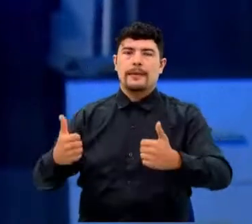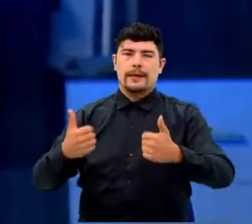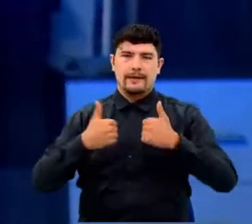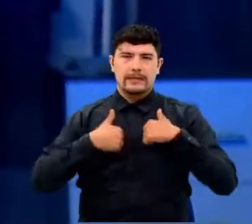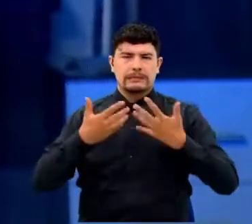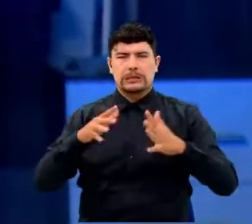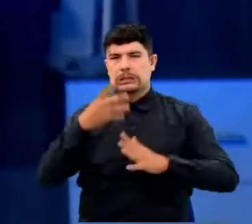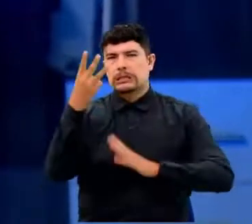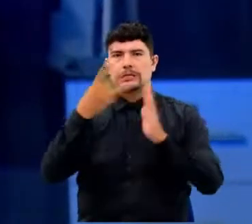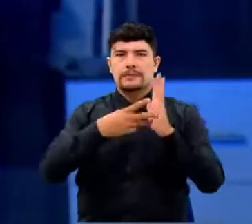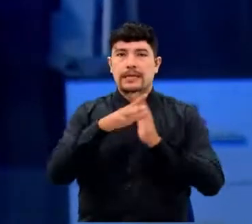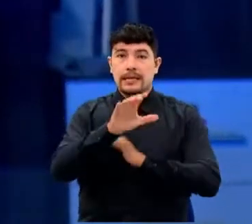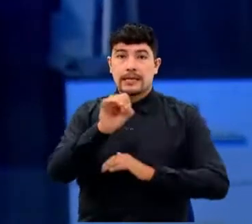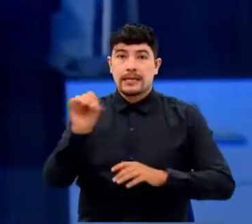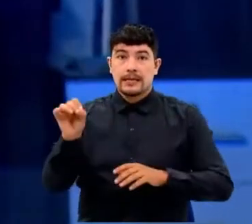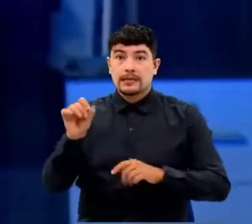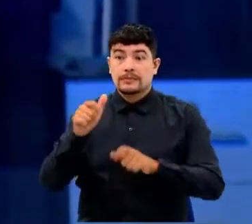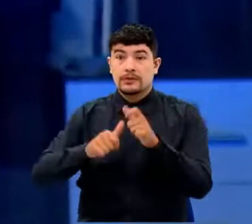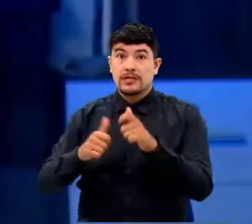municipio de girón